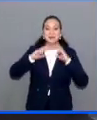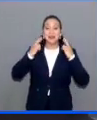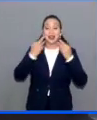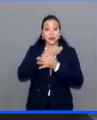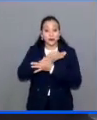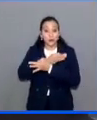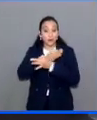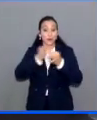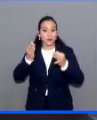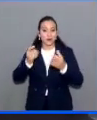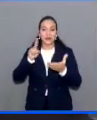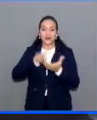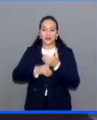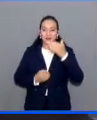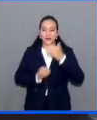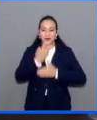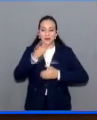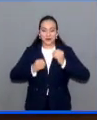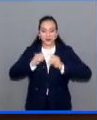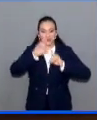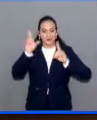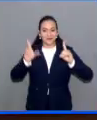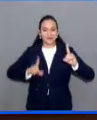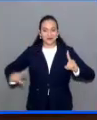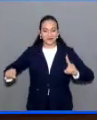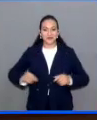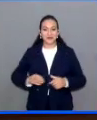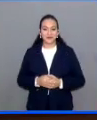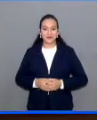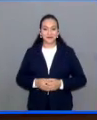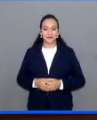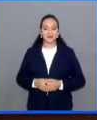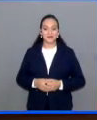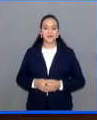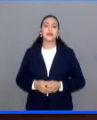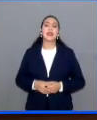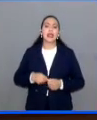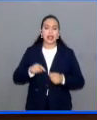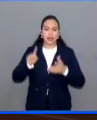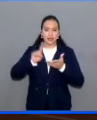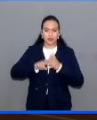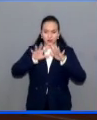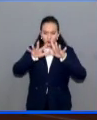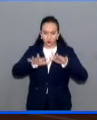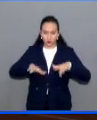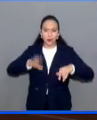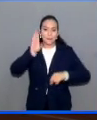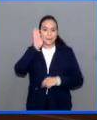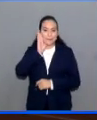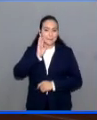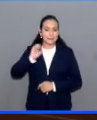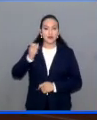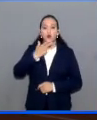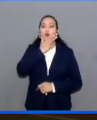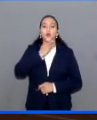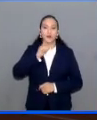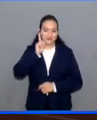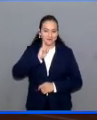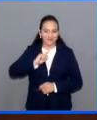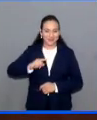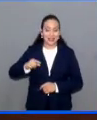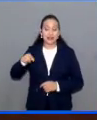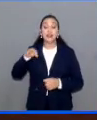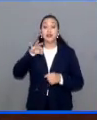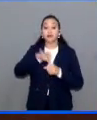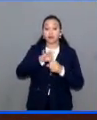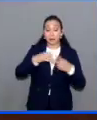nueva Suprema Corte de Justicia de la Nación. El Pleno, integrado por ministras y ministros electos por el pueblo,